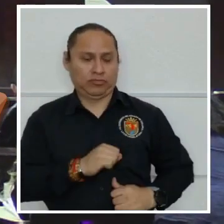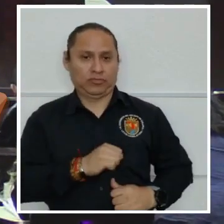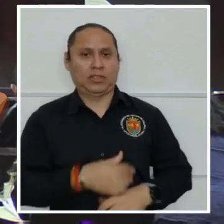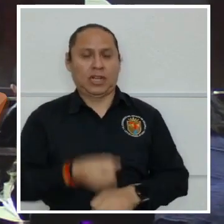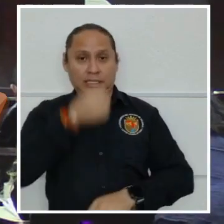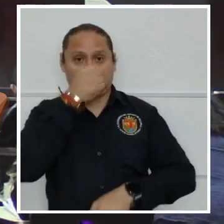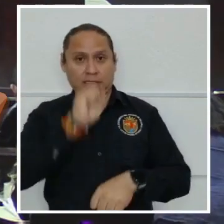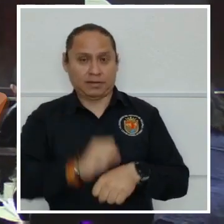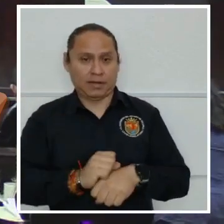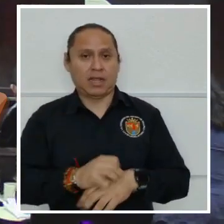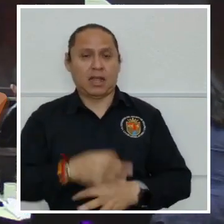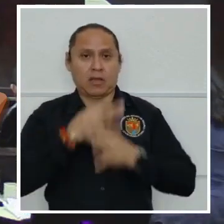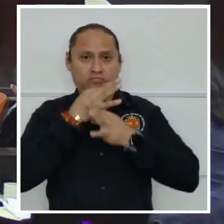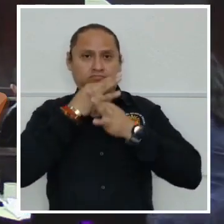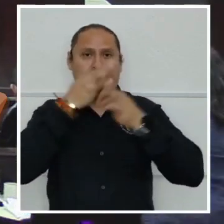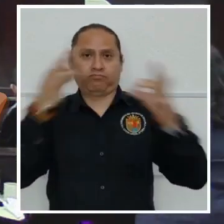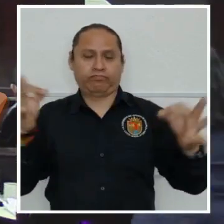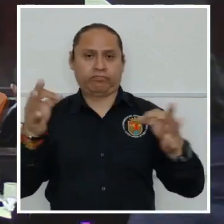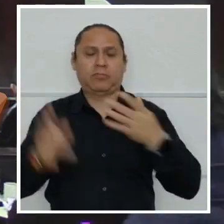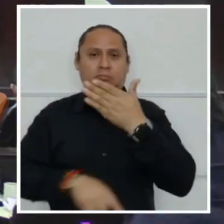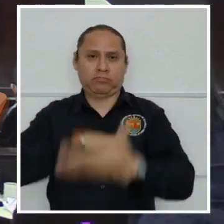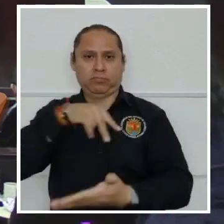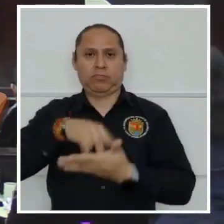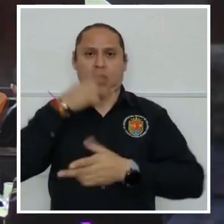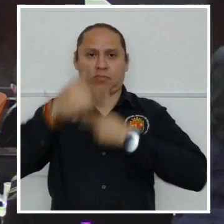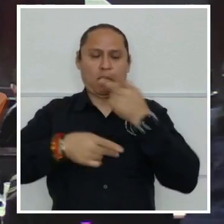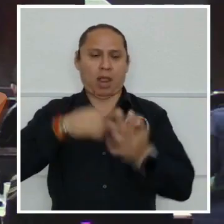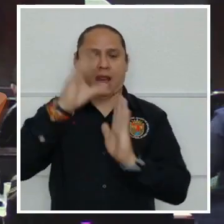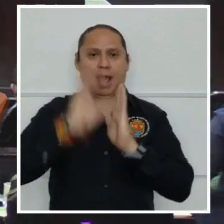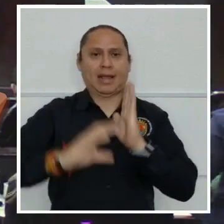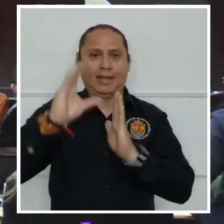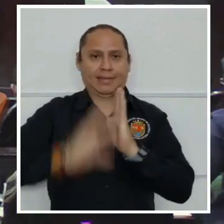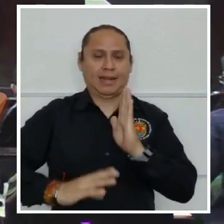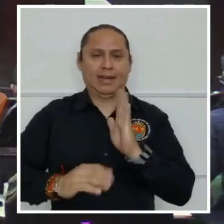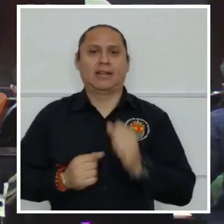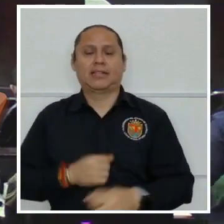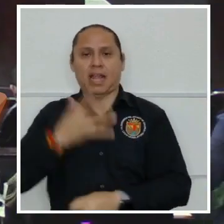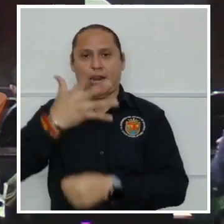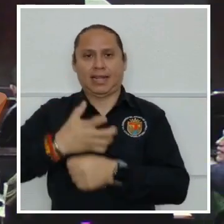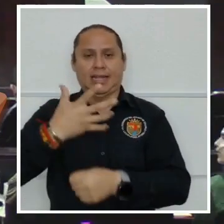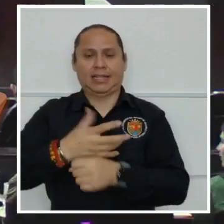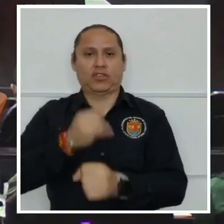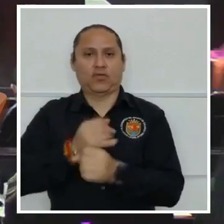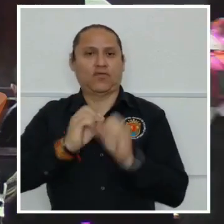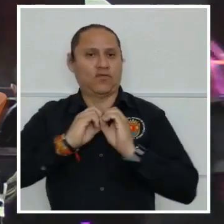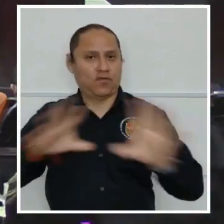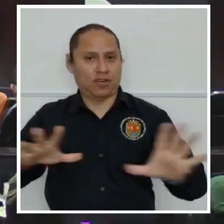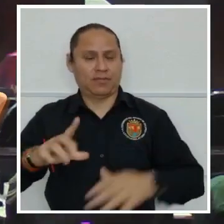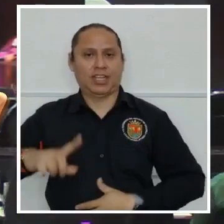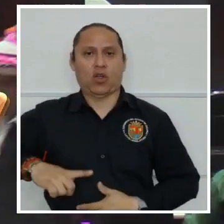Despacho a que comparezcan en las fechas señaladas en el calendario de la glosa del quinto informe de gobierno.